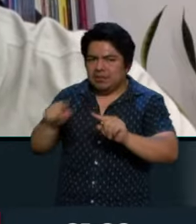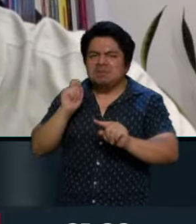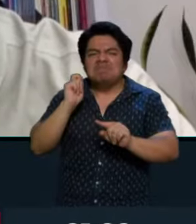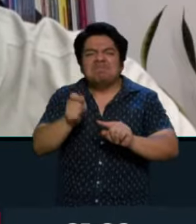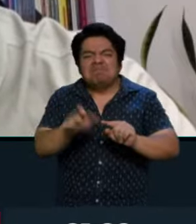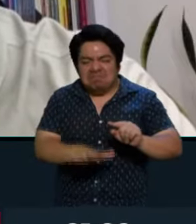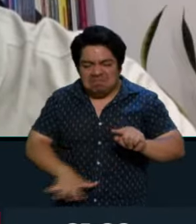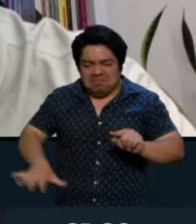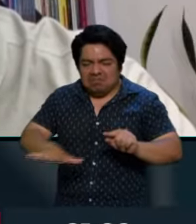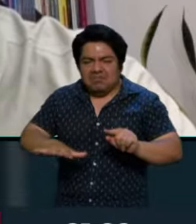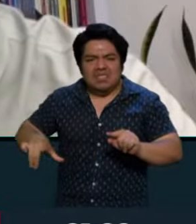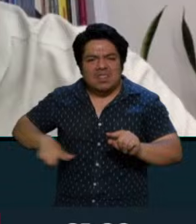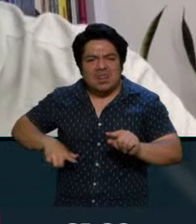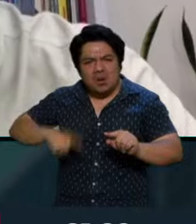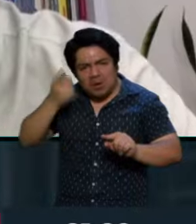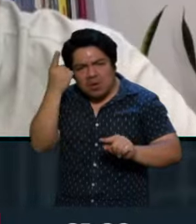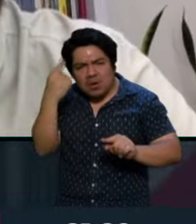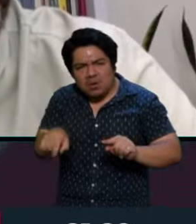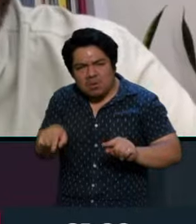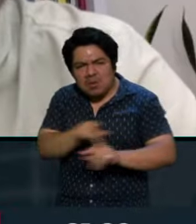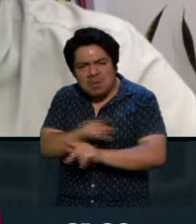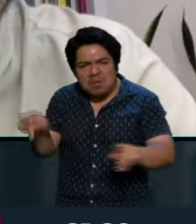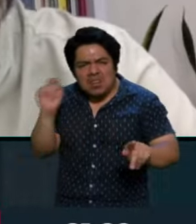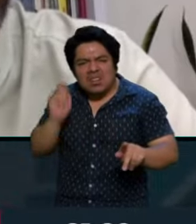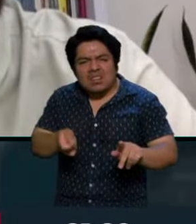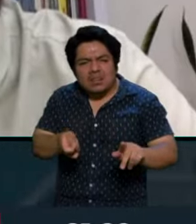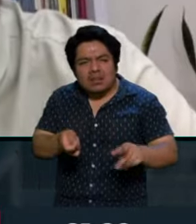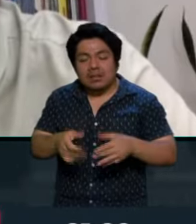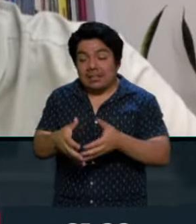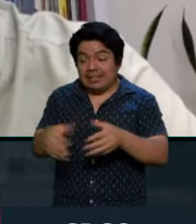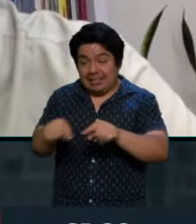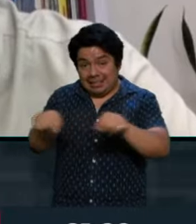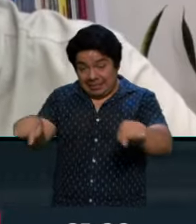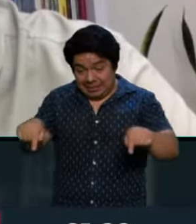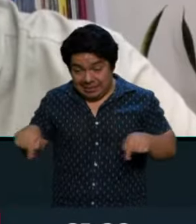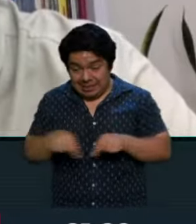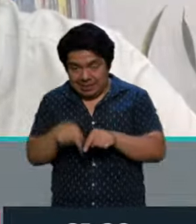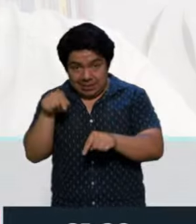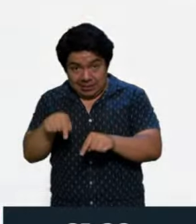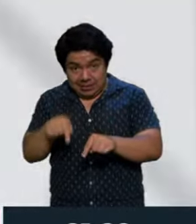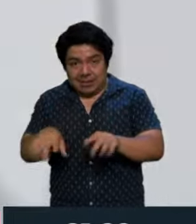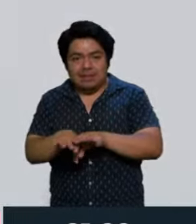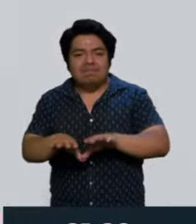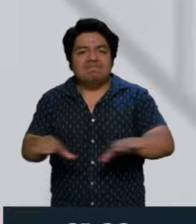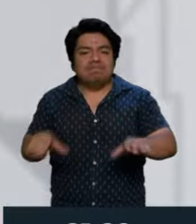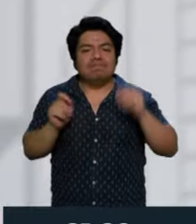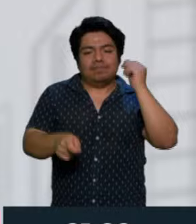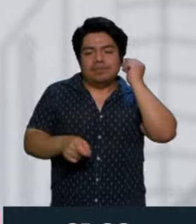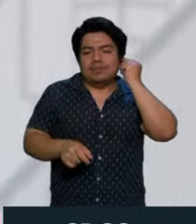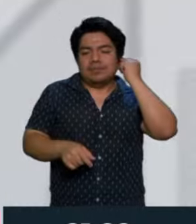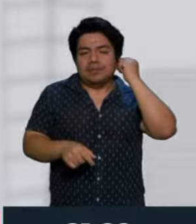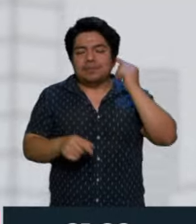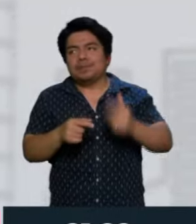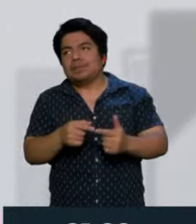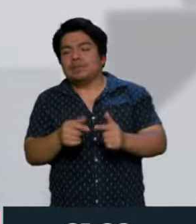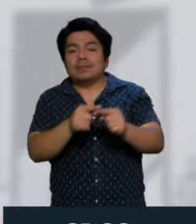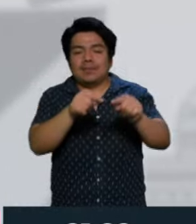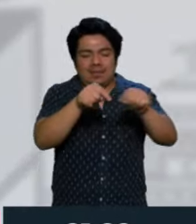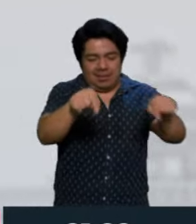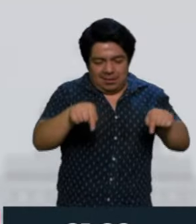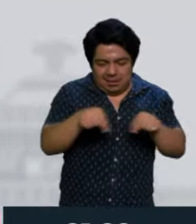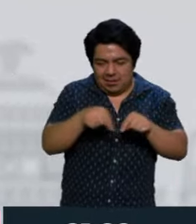de la Ciudad de México? La reserva de suelo público está conformada por el conjunto de predios